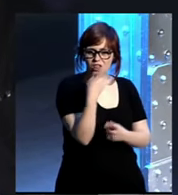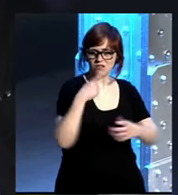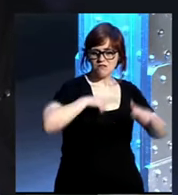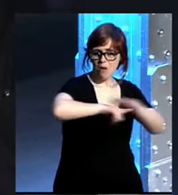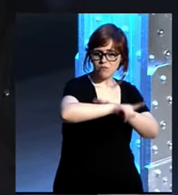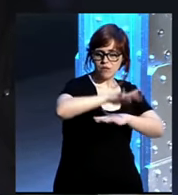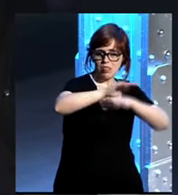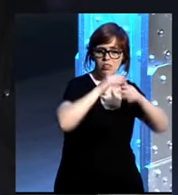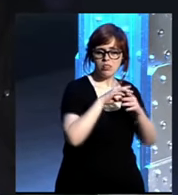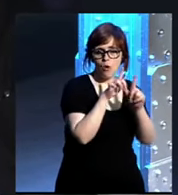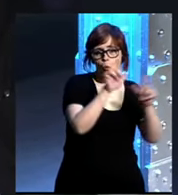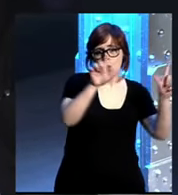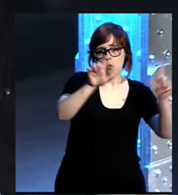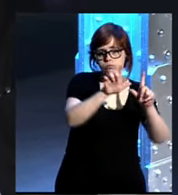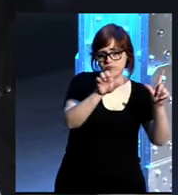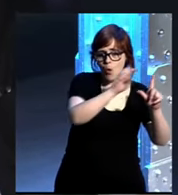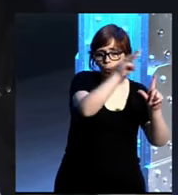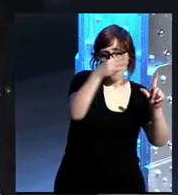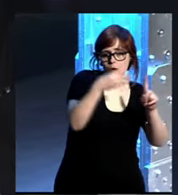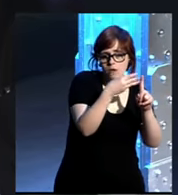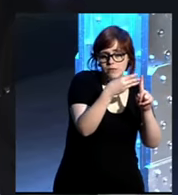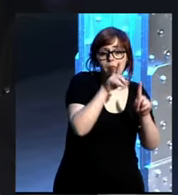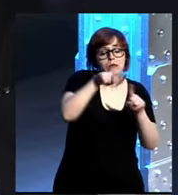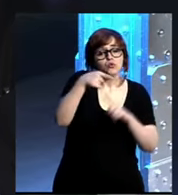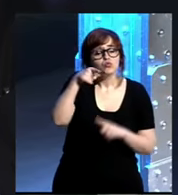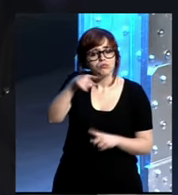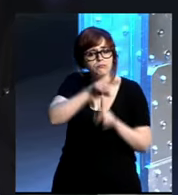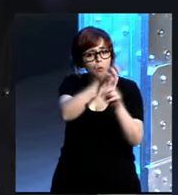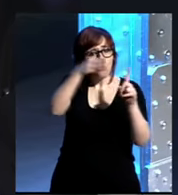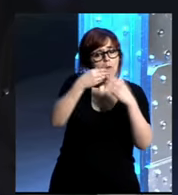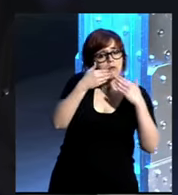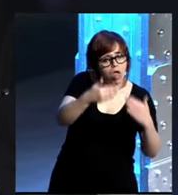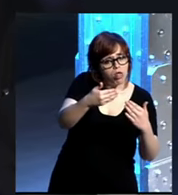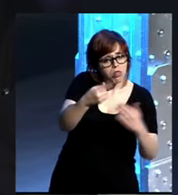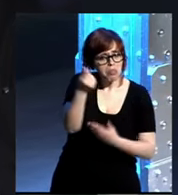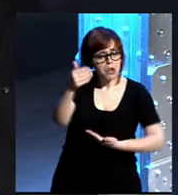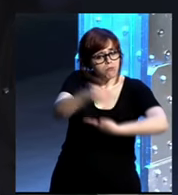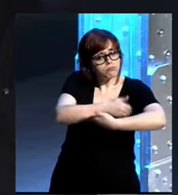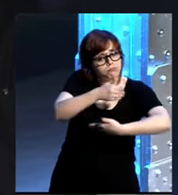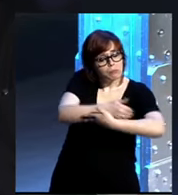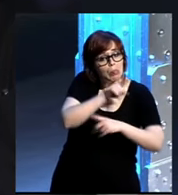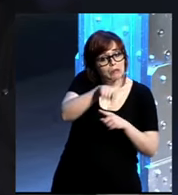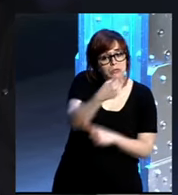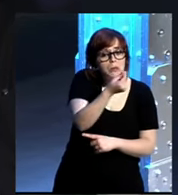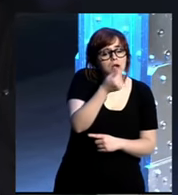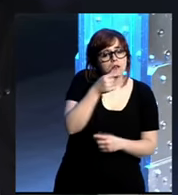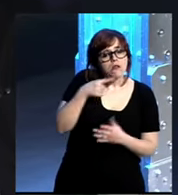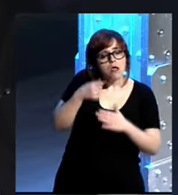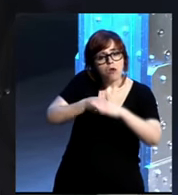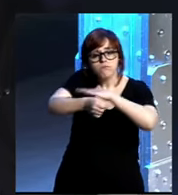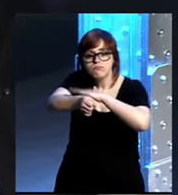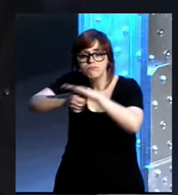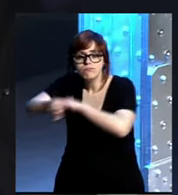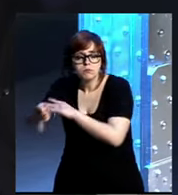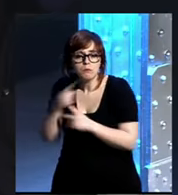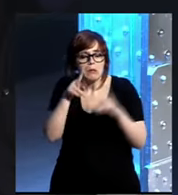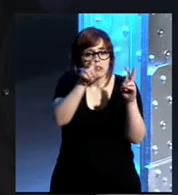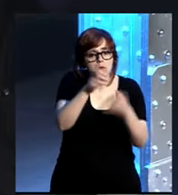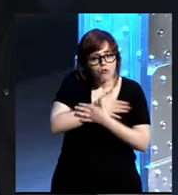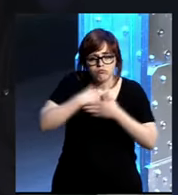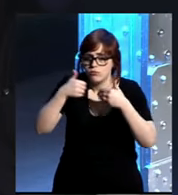fenómeno del crowd lo puedes utilizar para lo que quieras. Lo puedes utilizar desde para el lanzamiento de un proyecto al que estás buscando financiación, hasta para